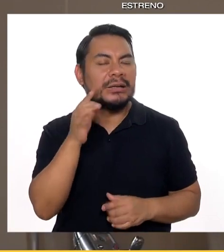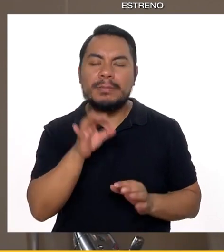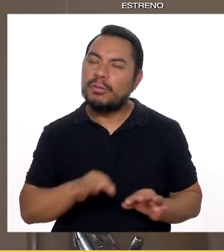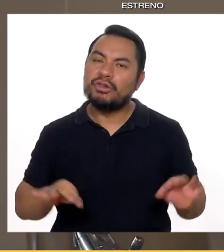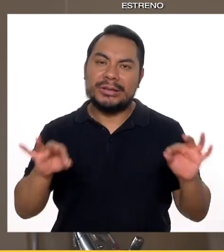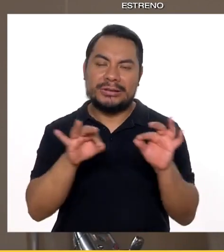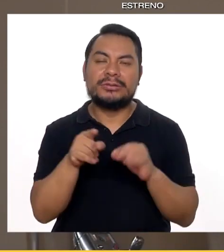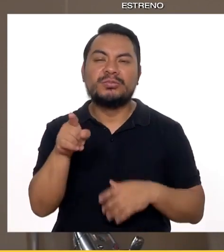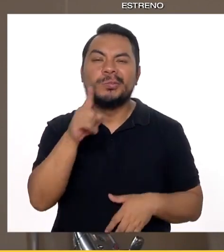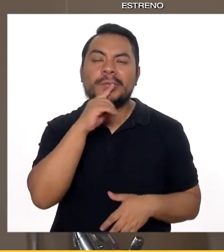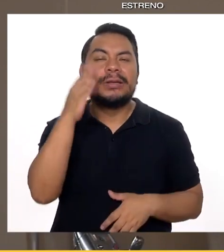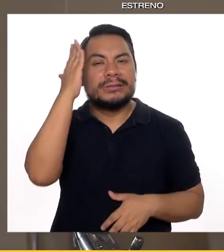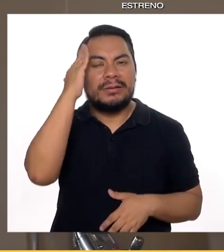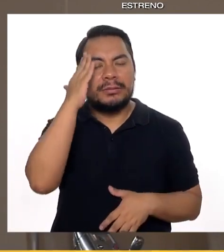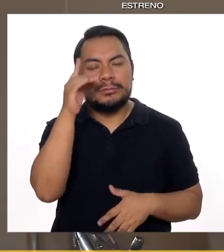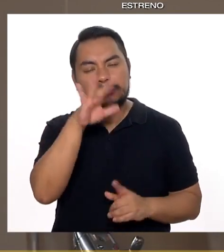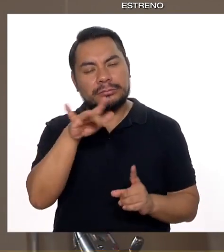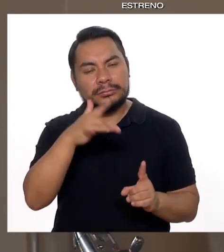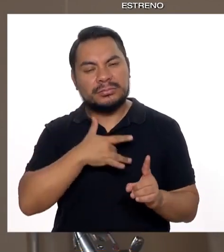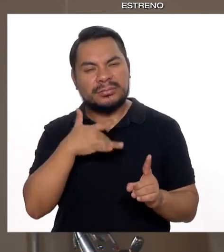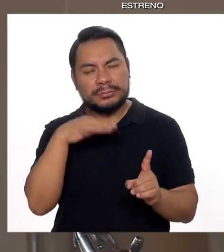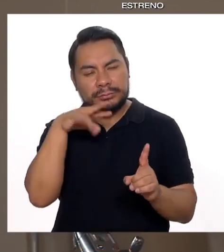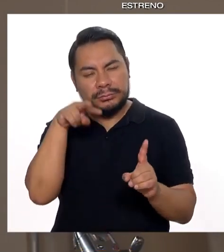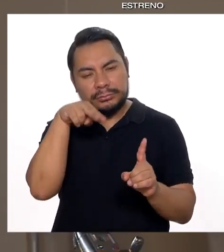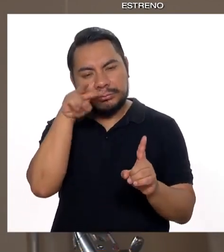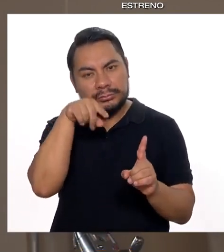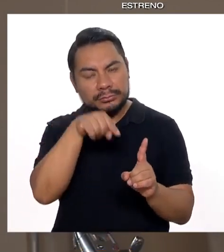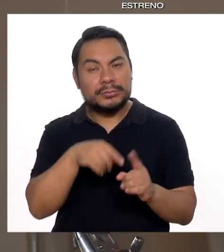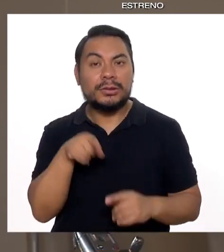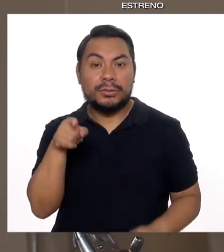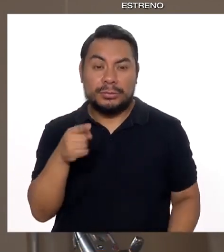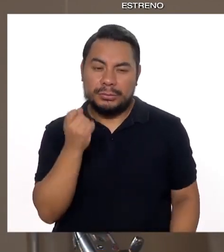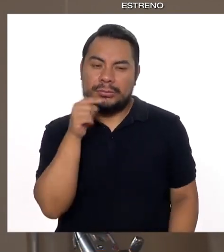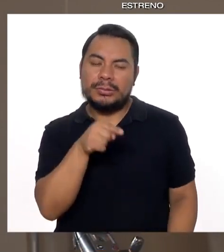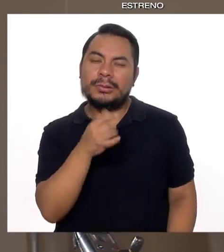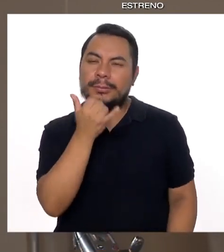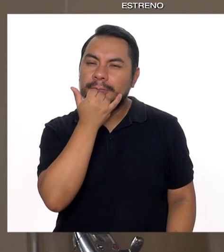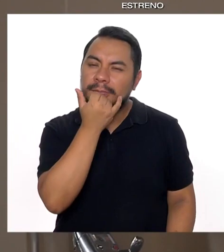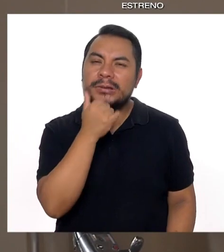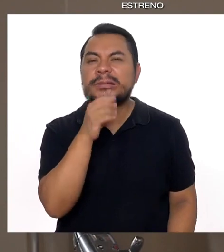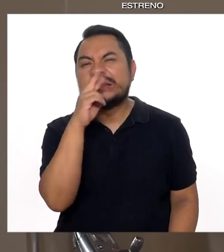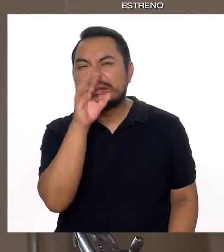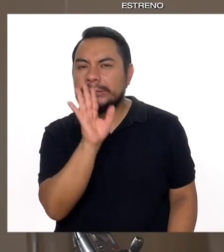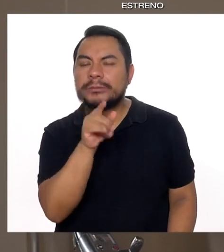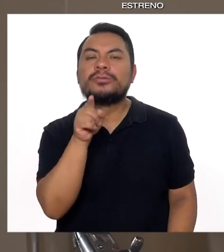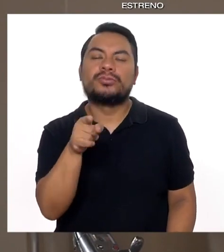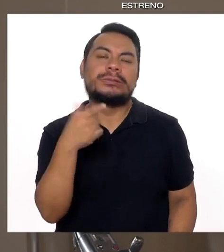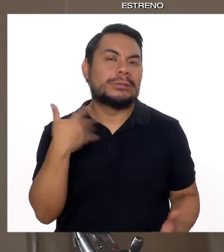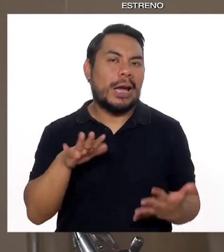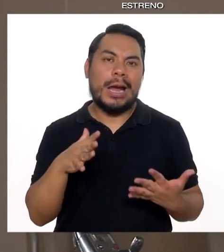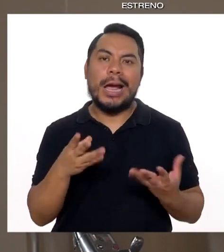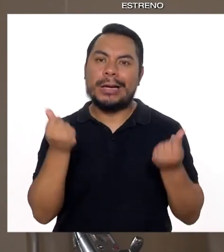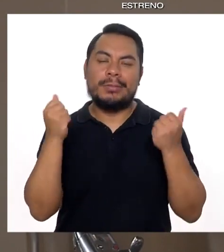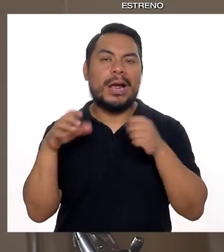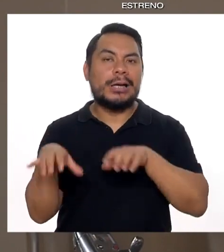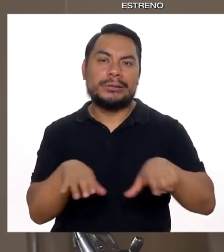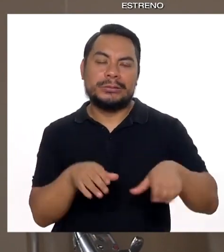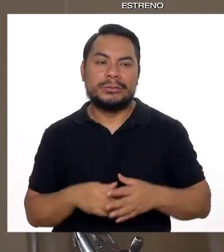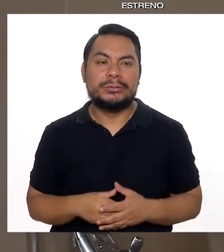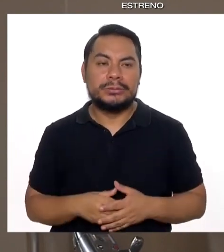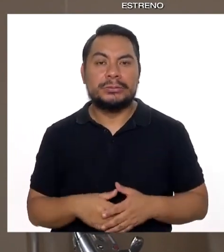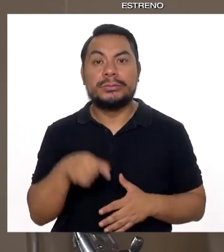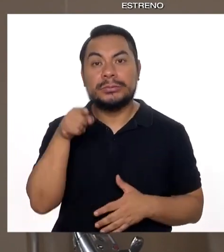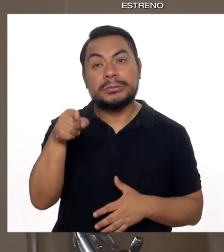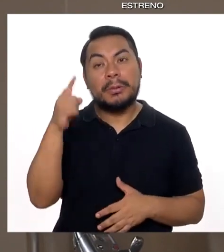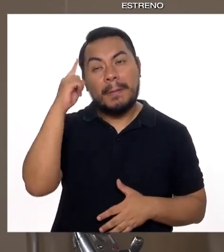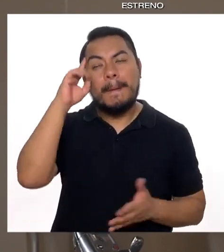básico, esto es fundamental. Si en el momento en el que tú te das cuenta de que algo está pasando, tienes que tomar acción. Es así. O